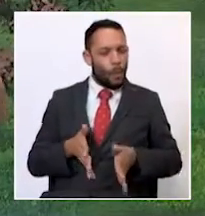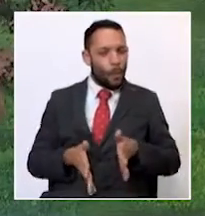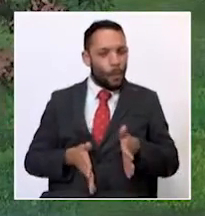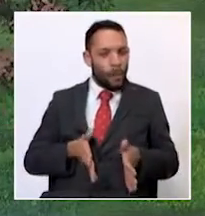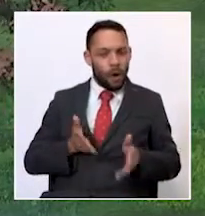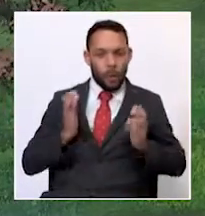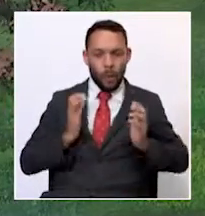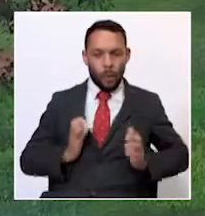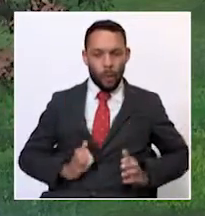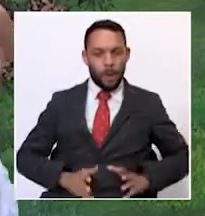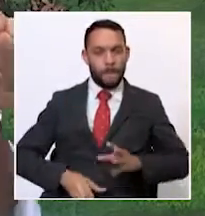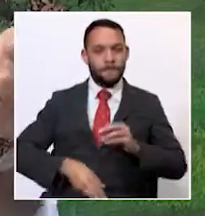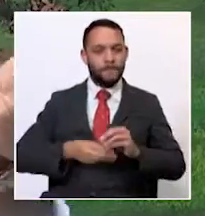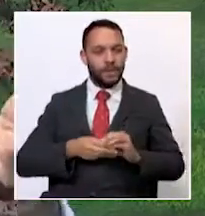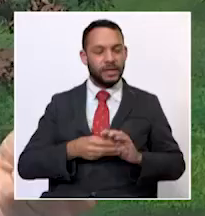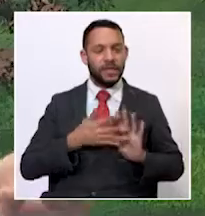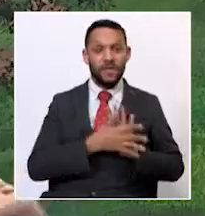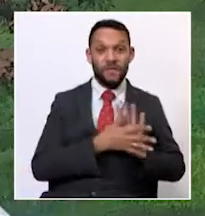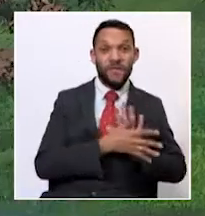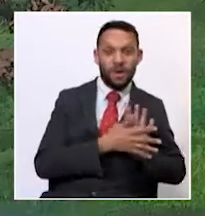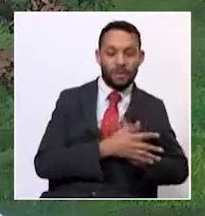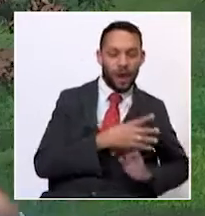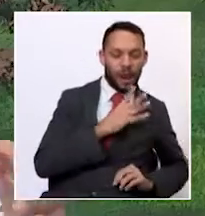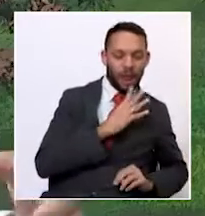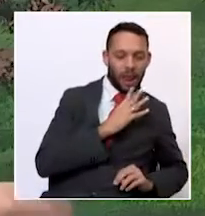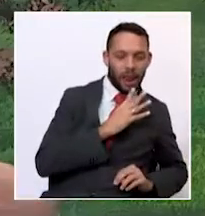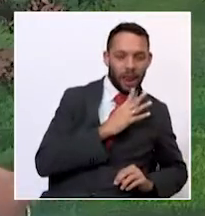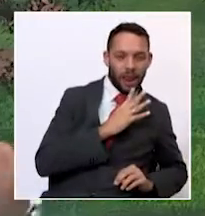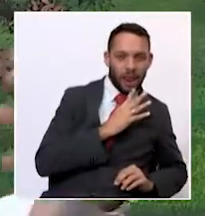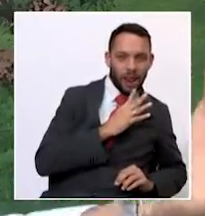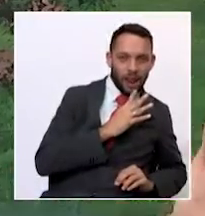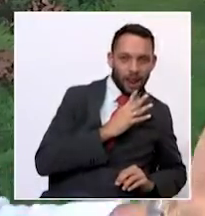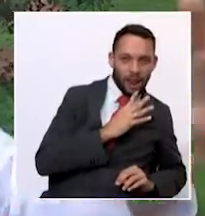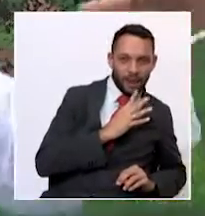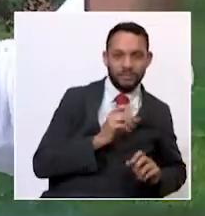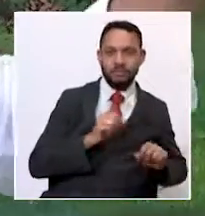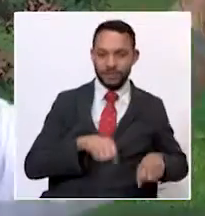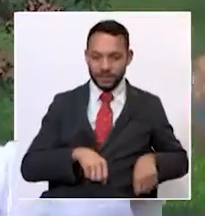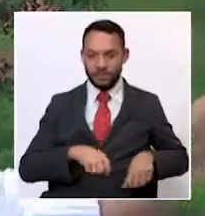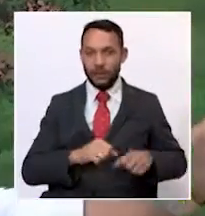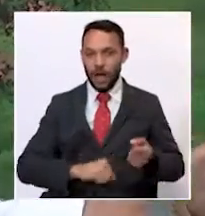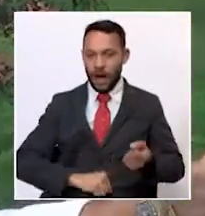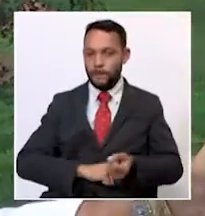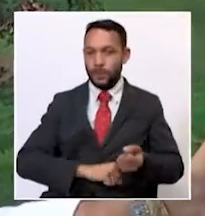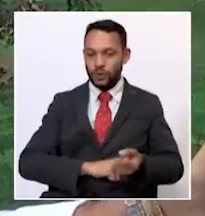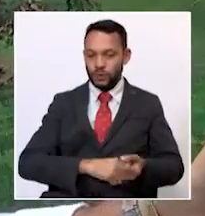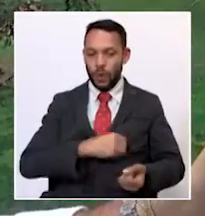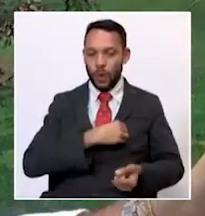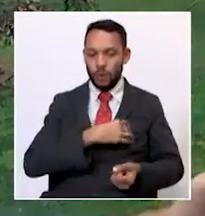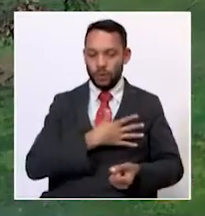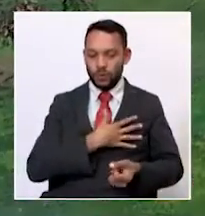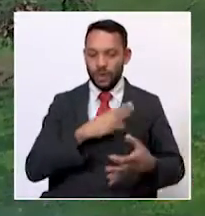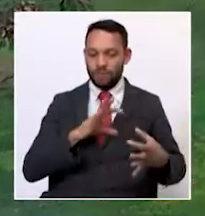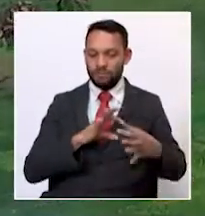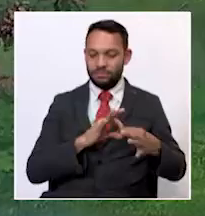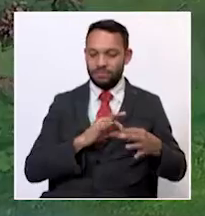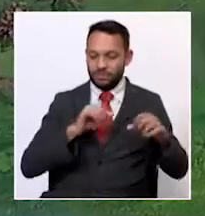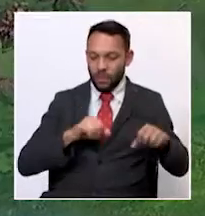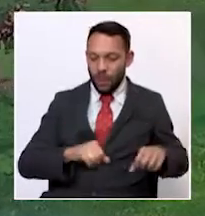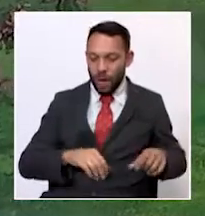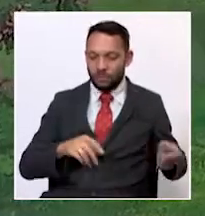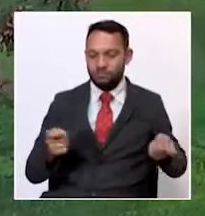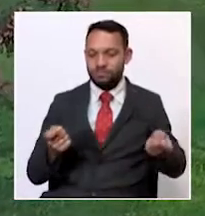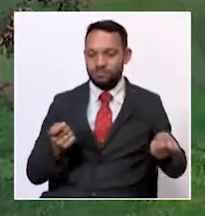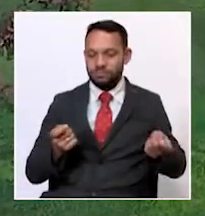de la palabra y de la relajación y la meditación a hacer unos ejercicios que sería imposible uno hacerlos en otra parte, porque muchas